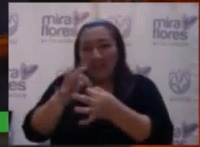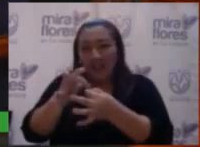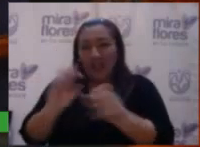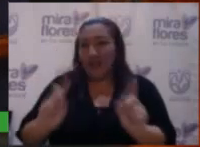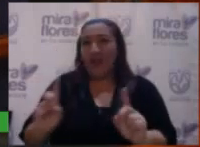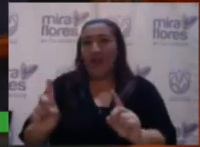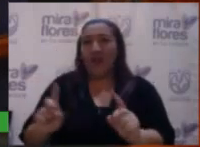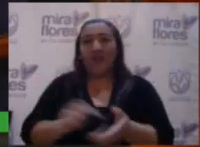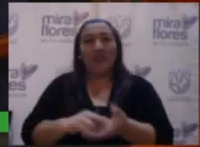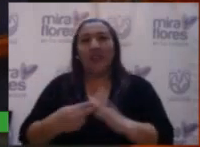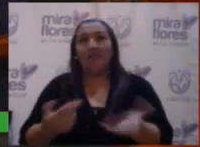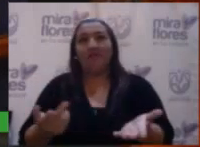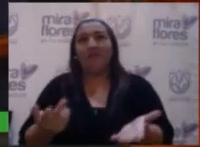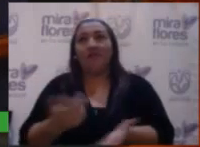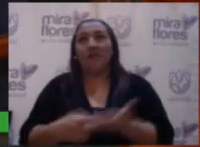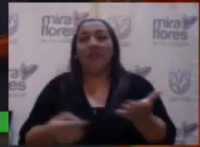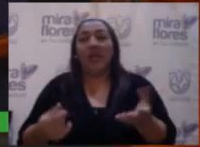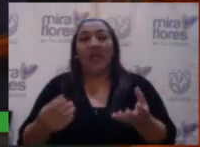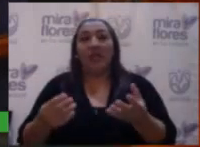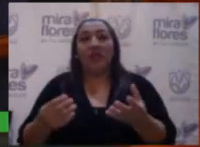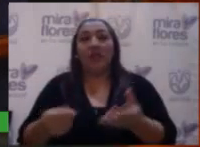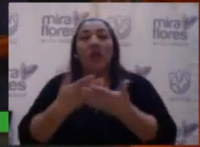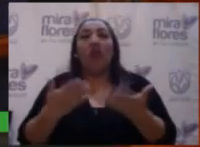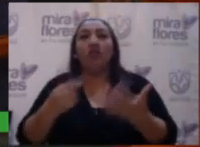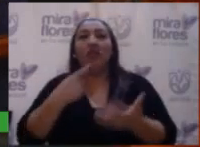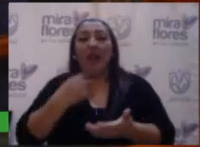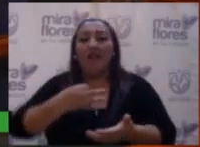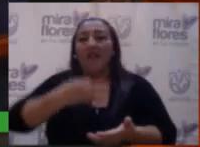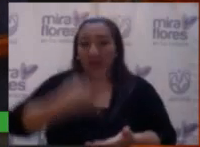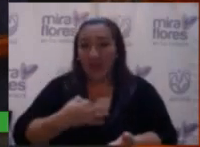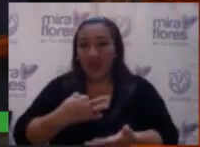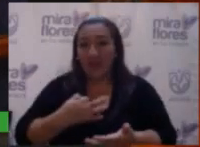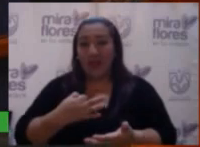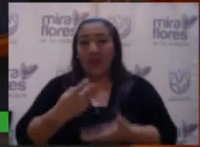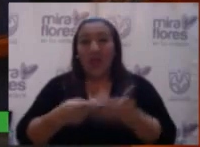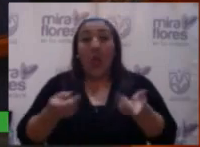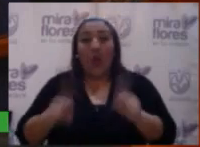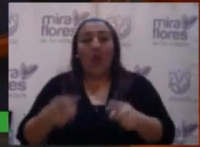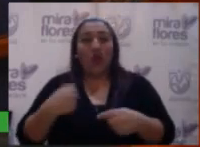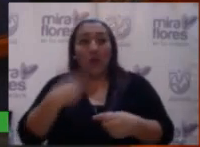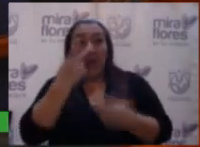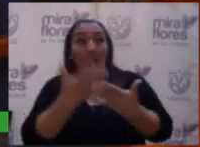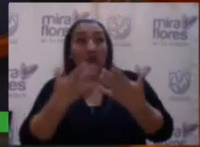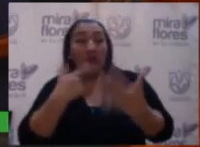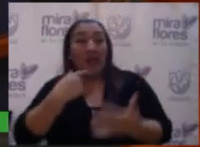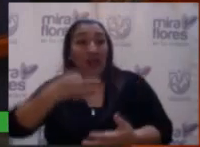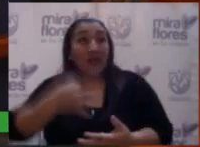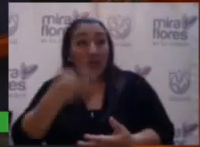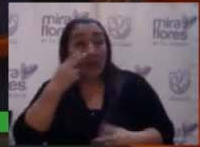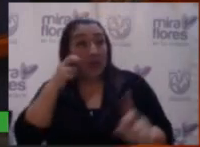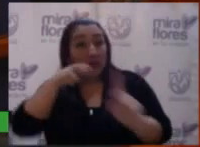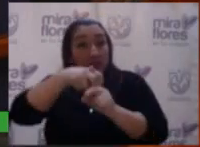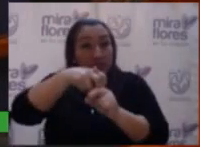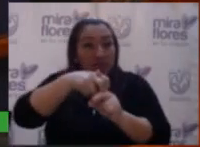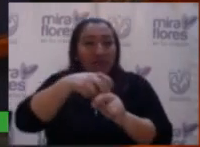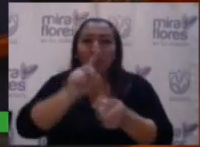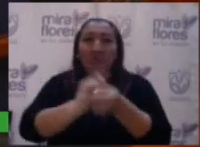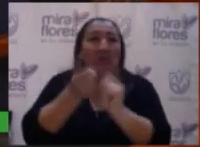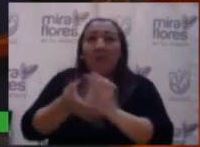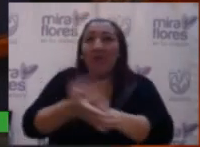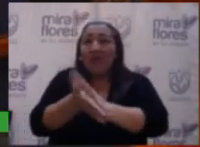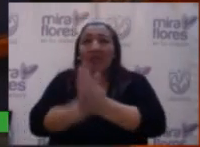que está en situación realista y como realista veo que no